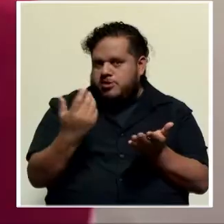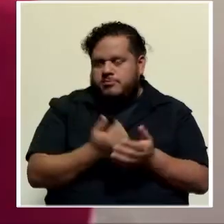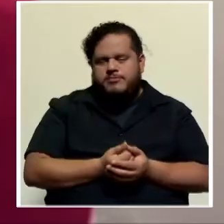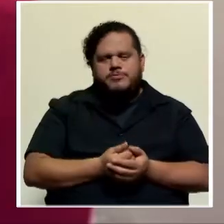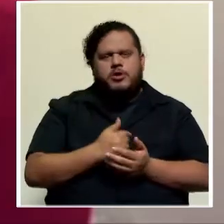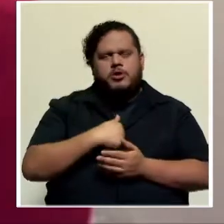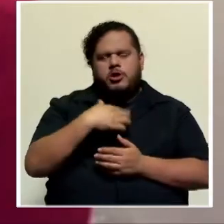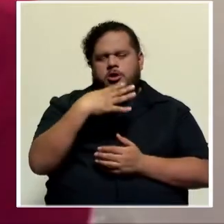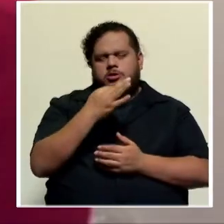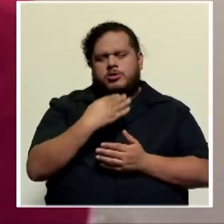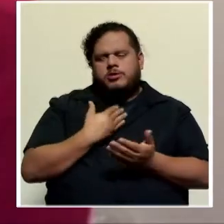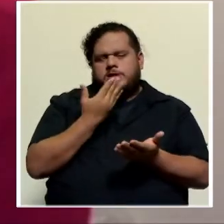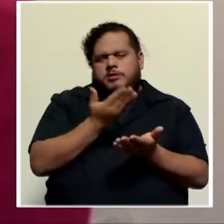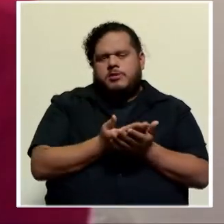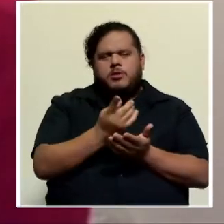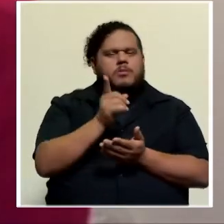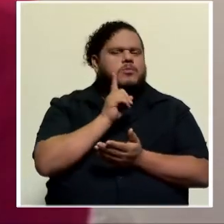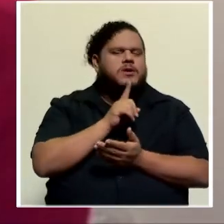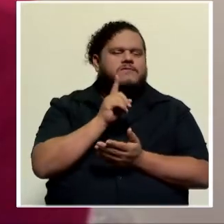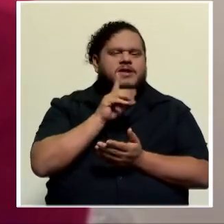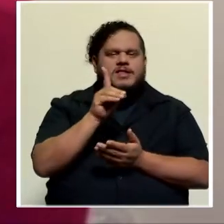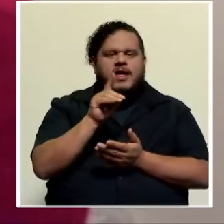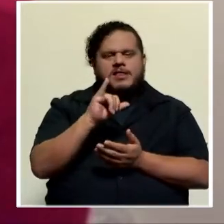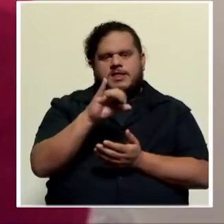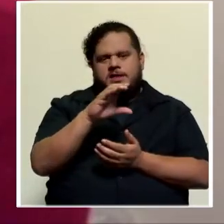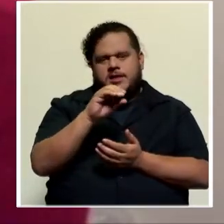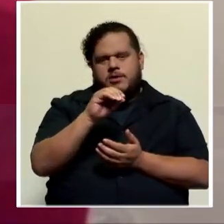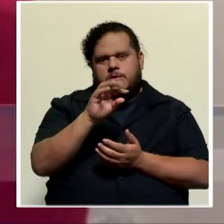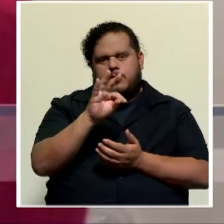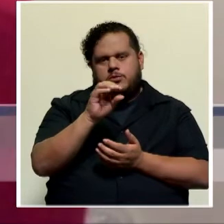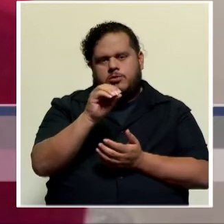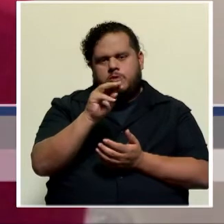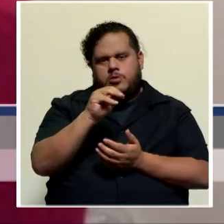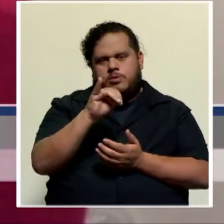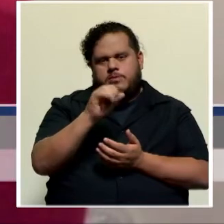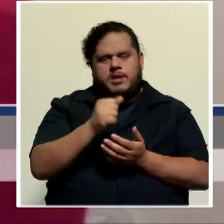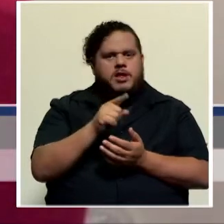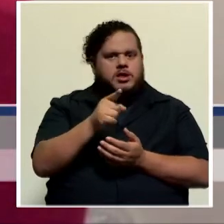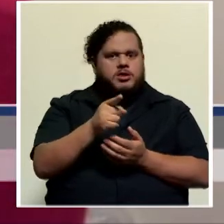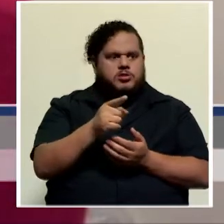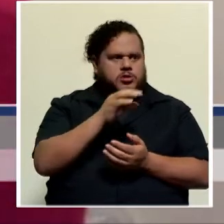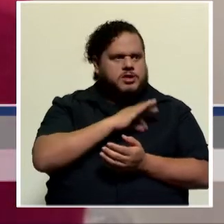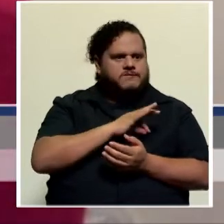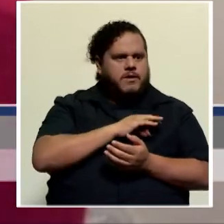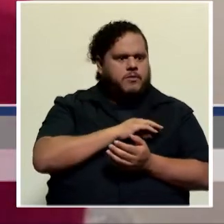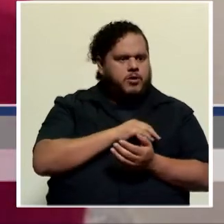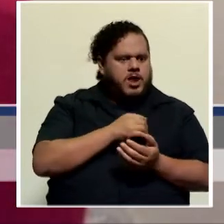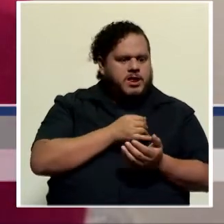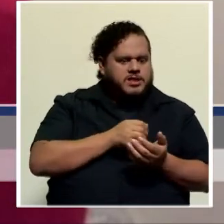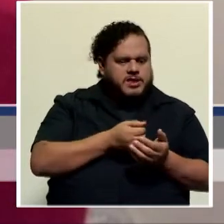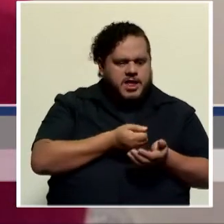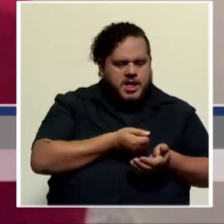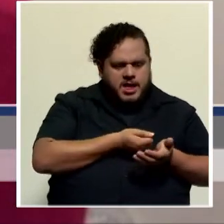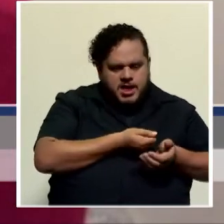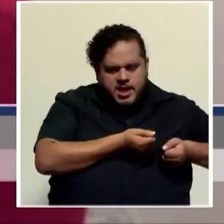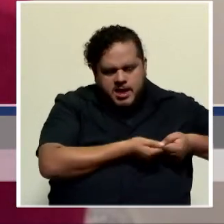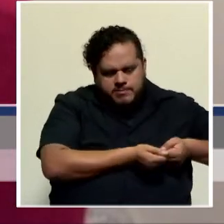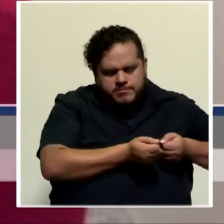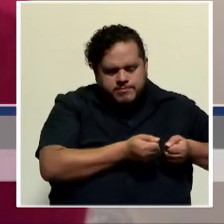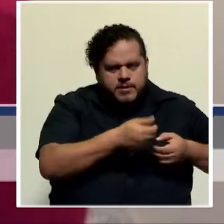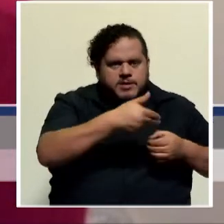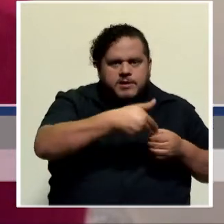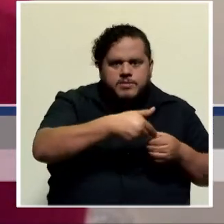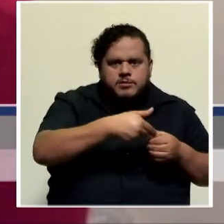creo que se nos presenta como una falsa dicotomía. Si estás a favor de la explotación del petróleo, se asegura, entonces estás a